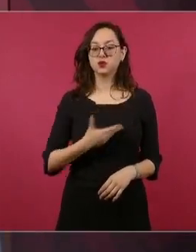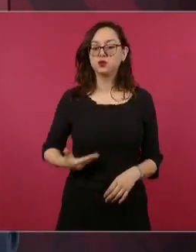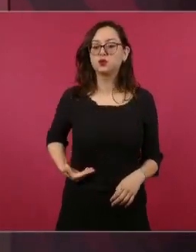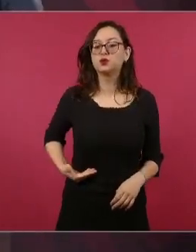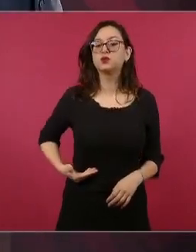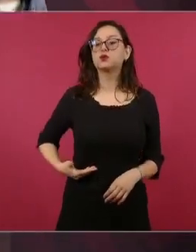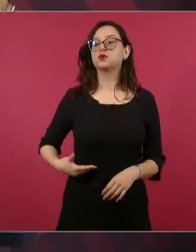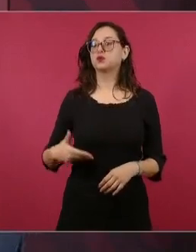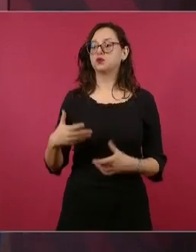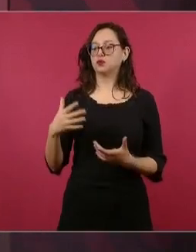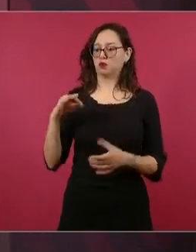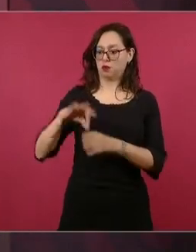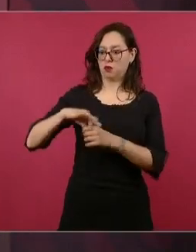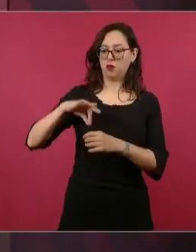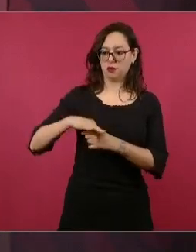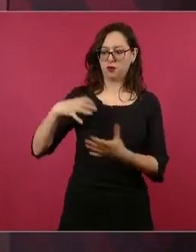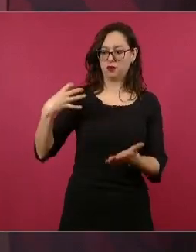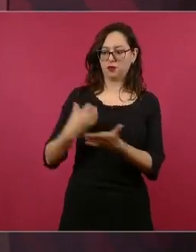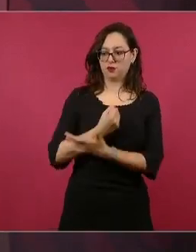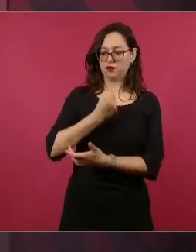mucho mucho muy bueno